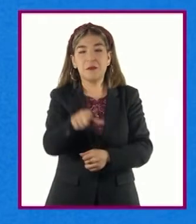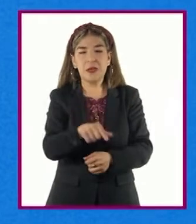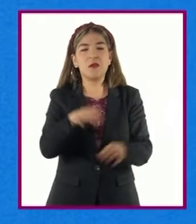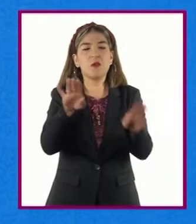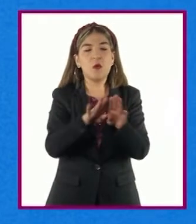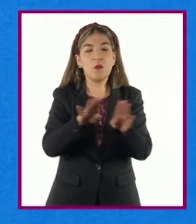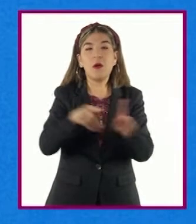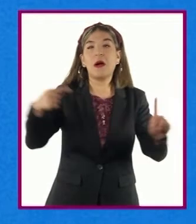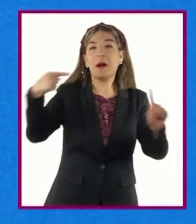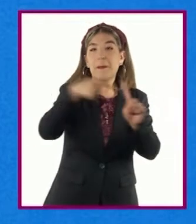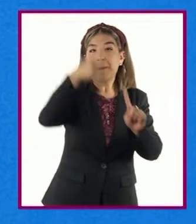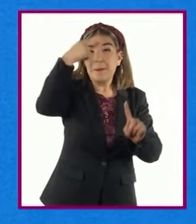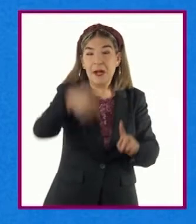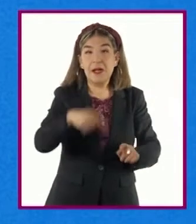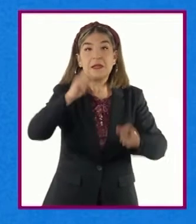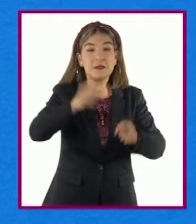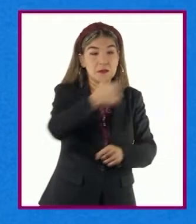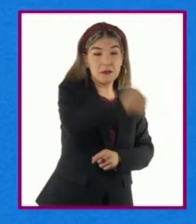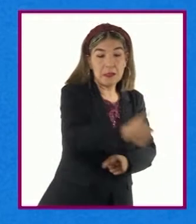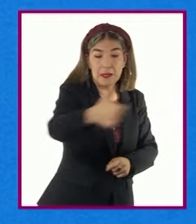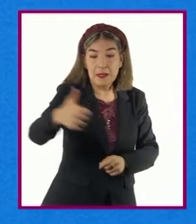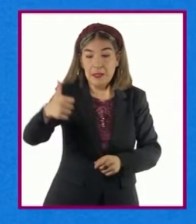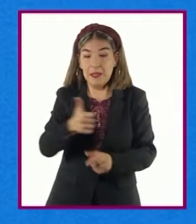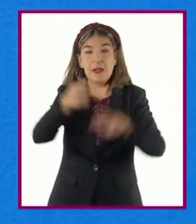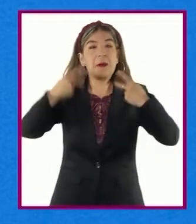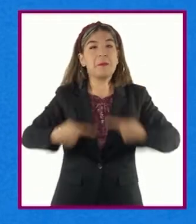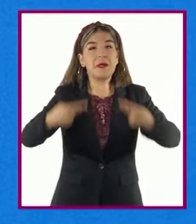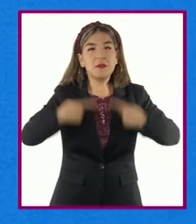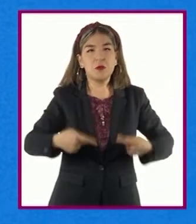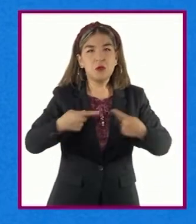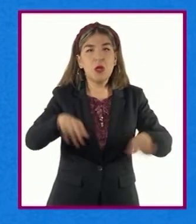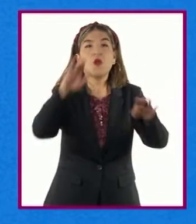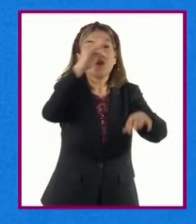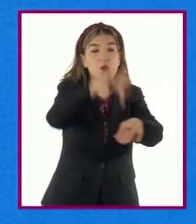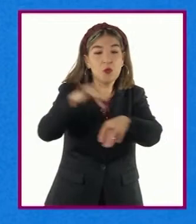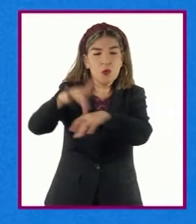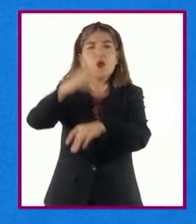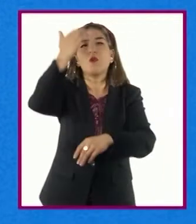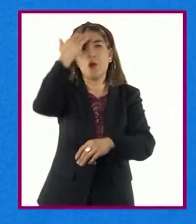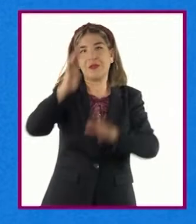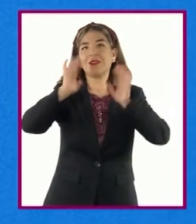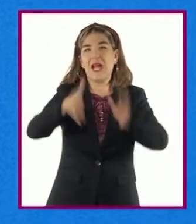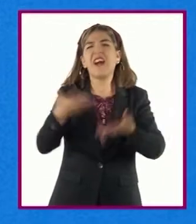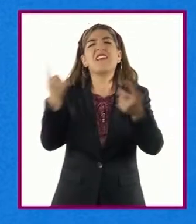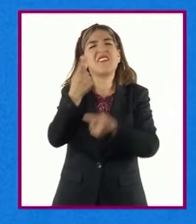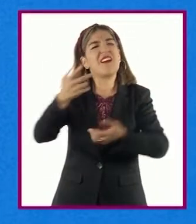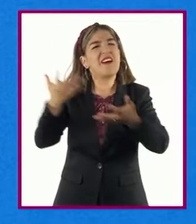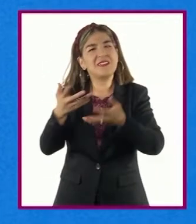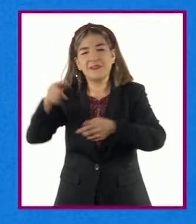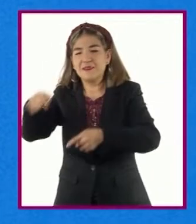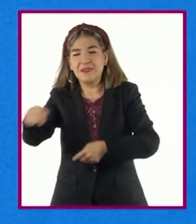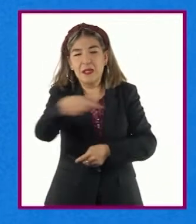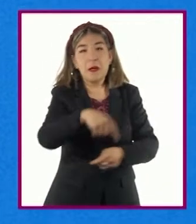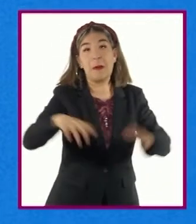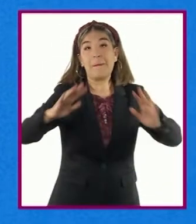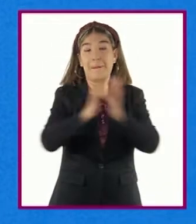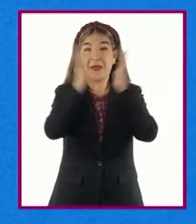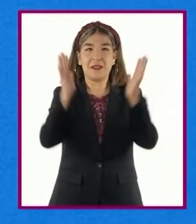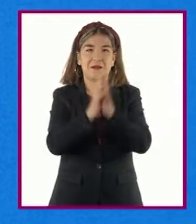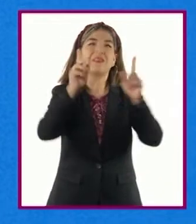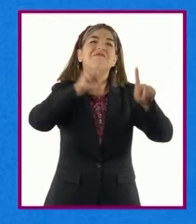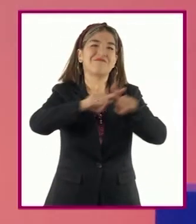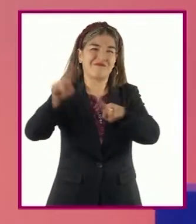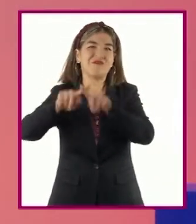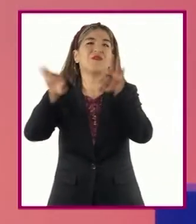las pautas para cada una de las partes y conoce qué hace en cada una, pues participa en